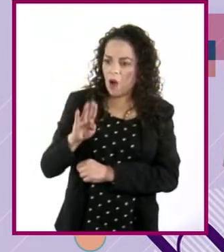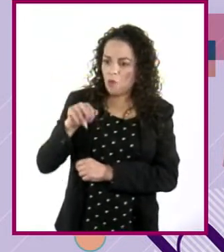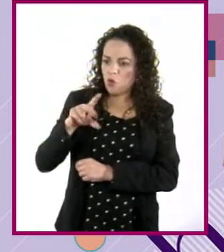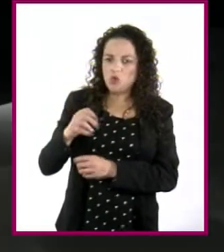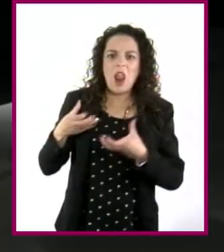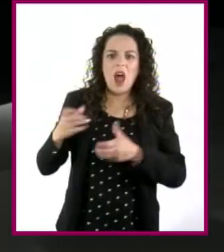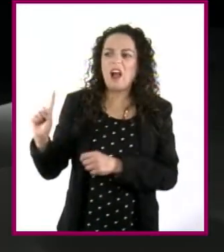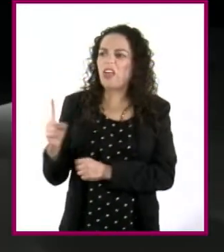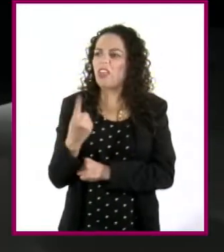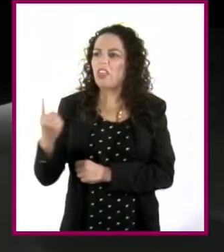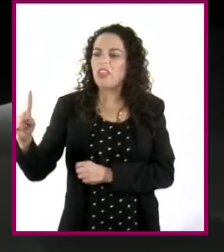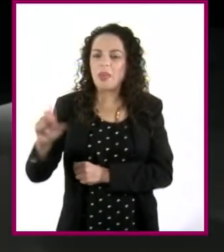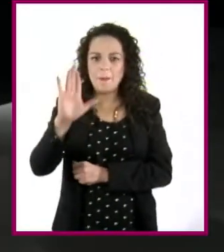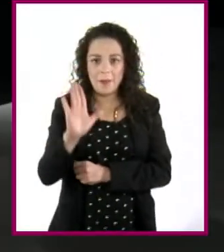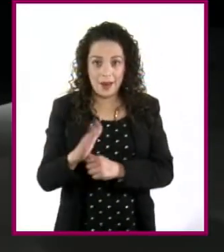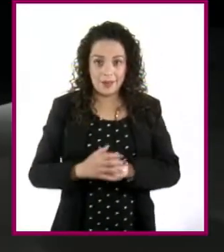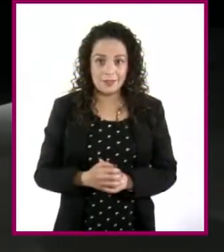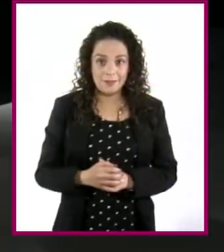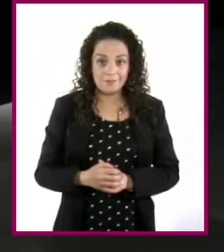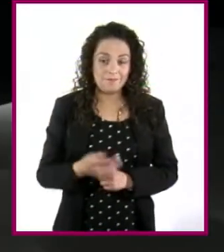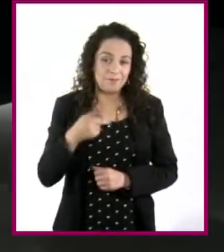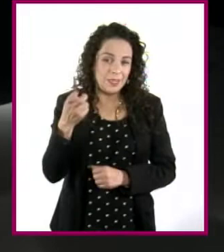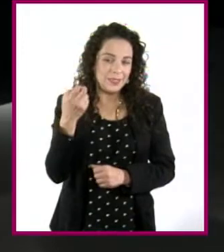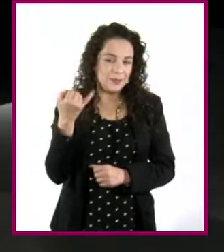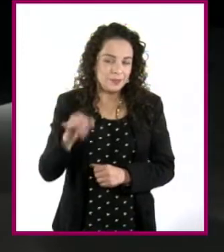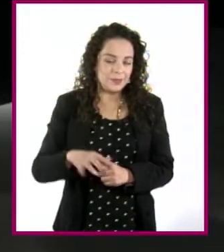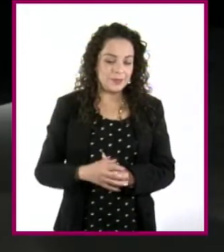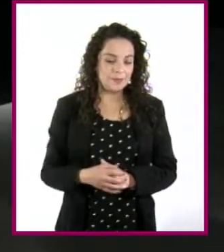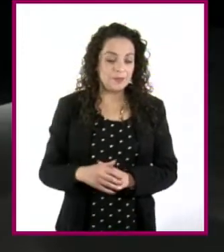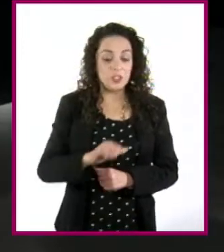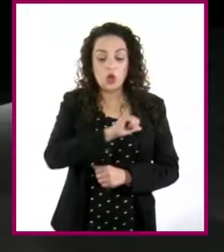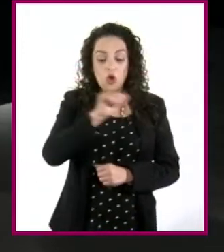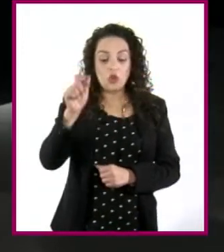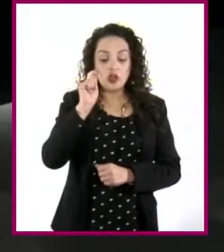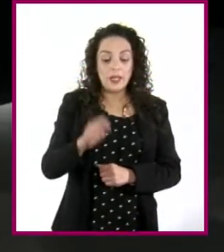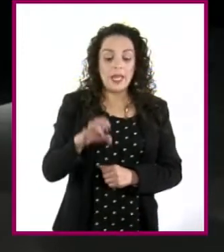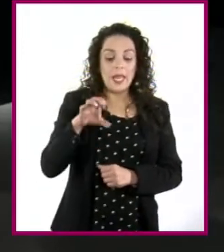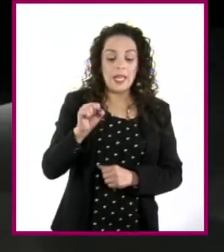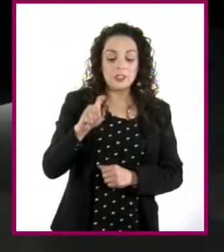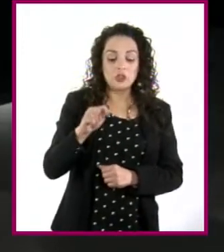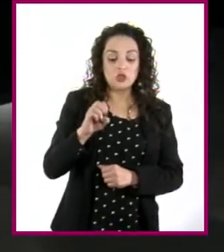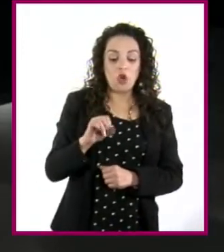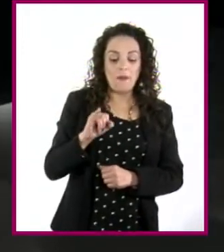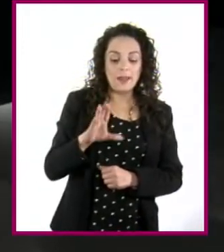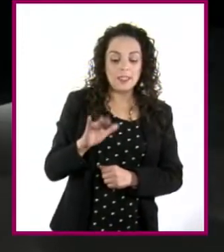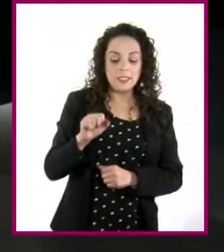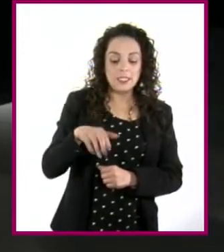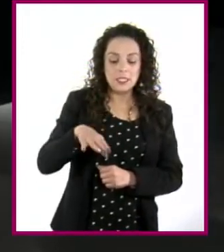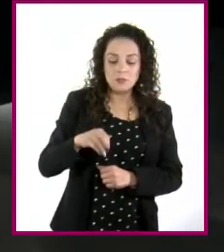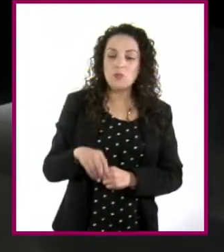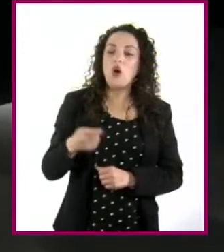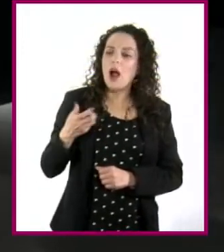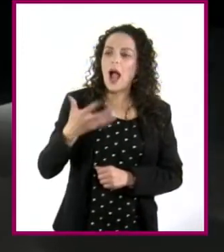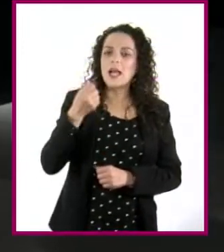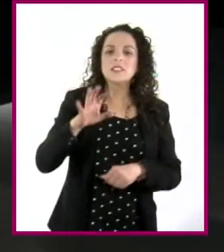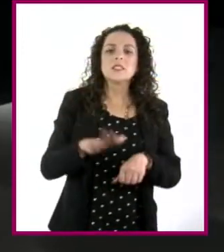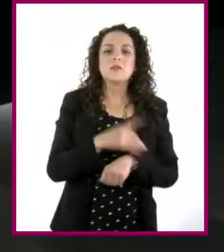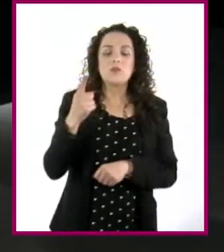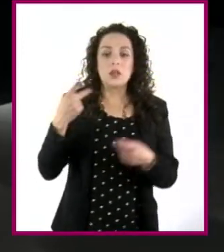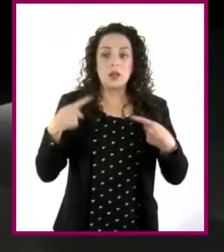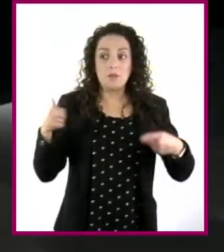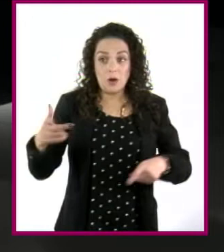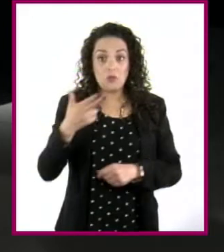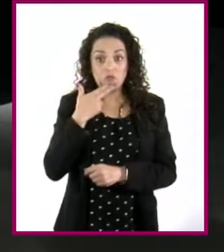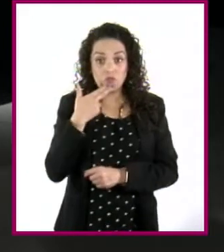cierto. Otra escuela helenística fue el estoicismo, llamado así porque quienes practicaban sus doctrinas